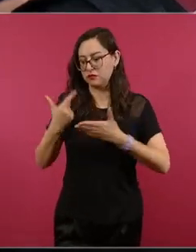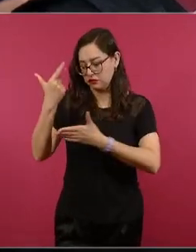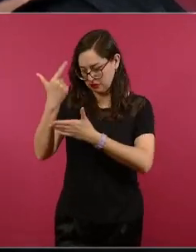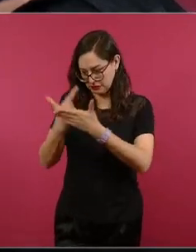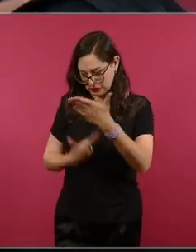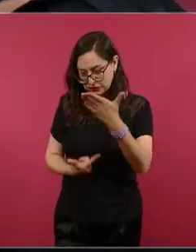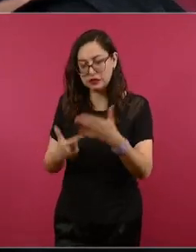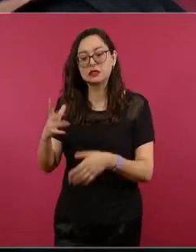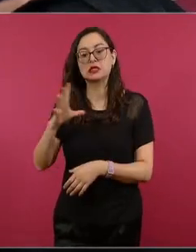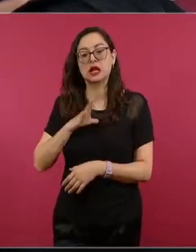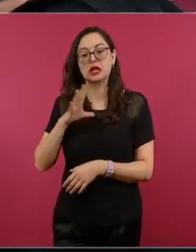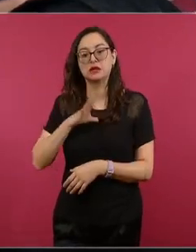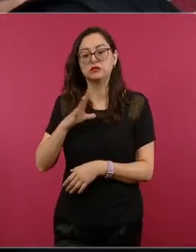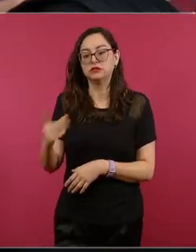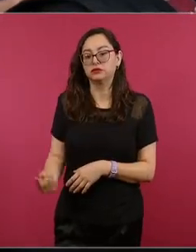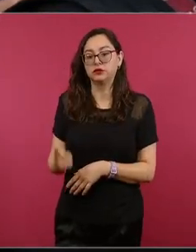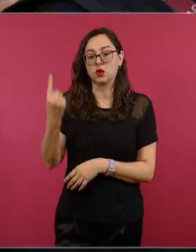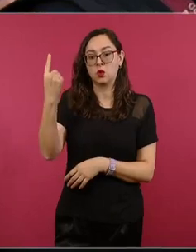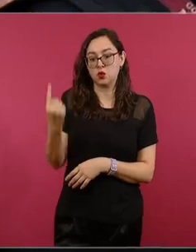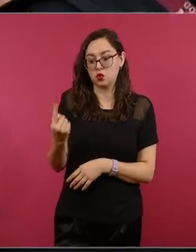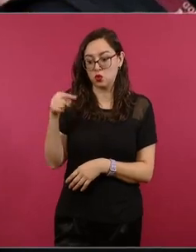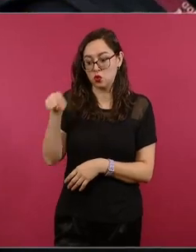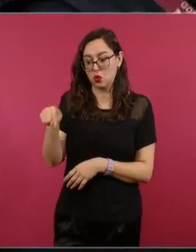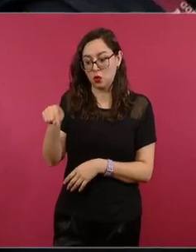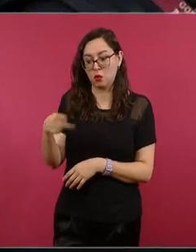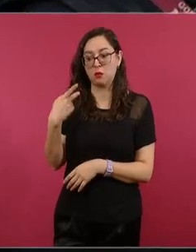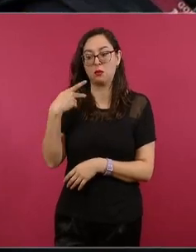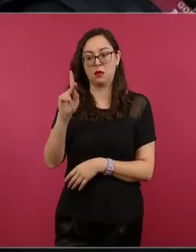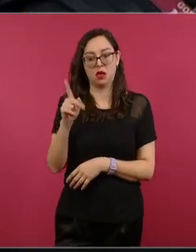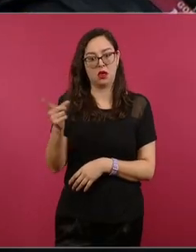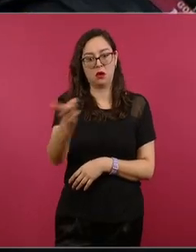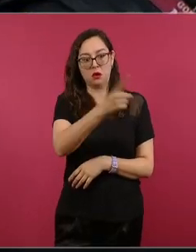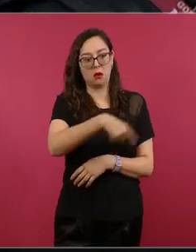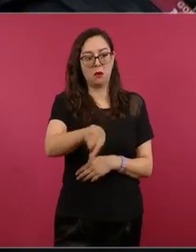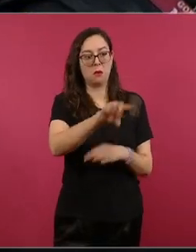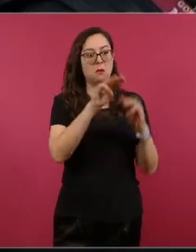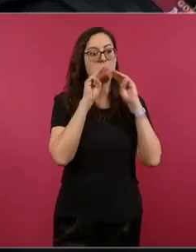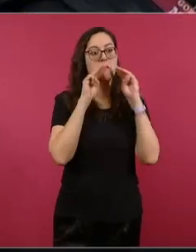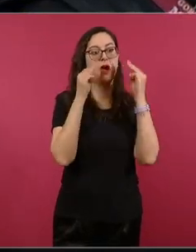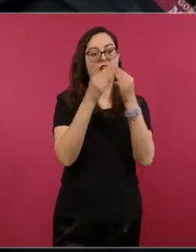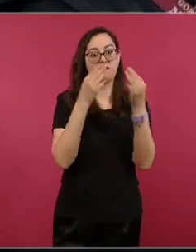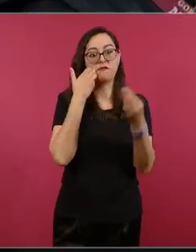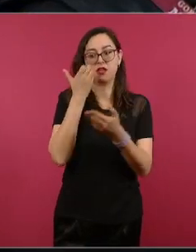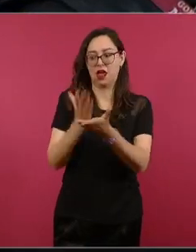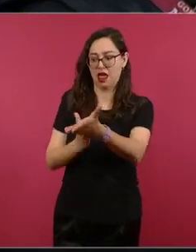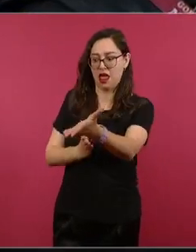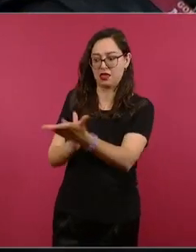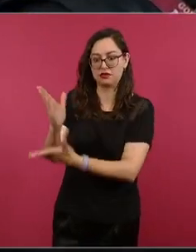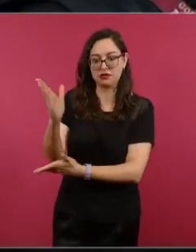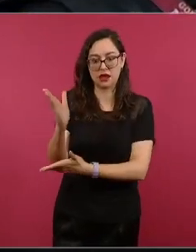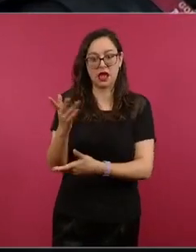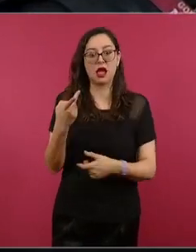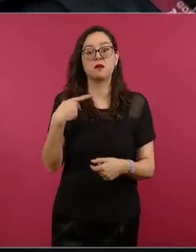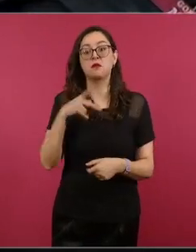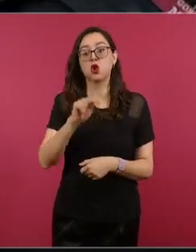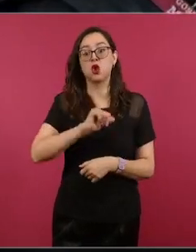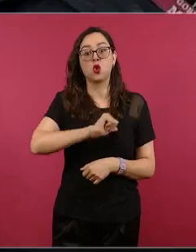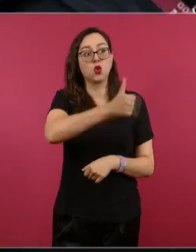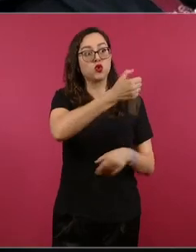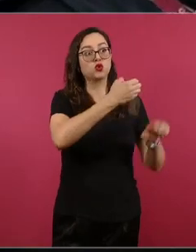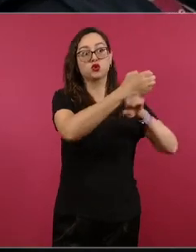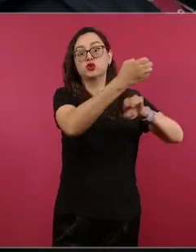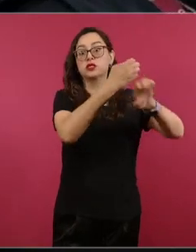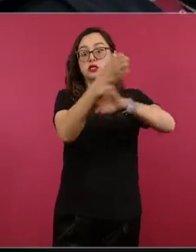embargo, pues amagan con entrar también a ese tipo de lugares que han sido refugio de las regiones cercanas. Pero hay otros estados donde